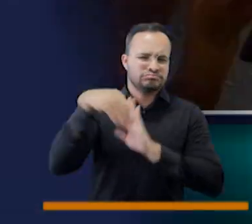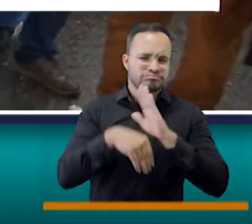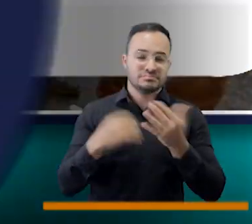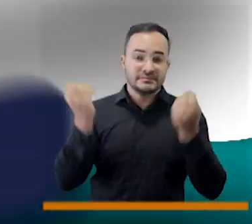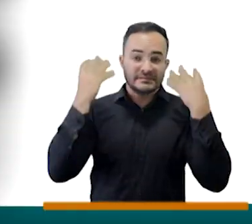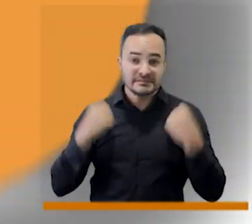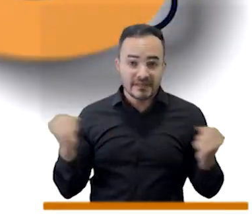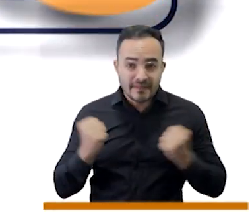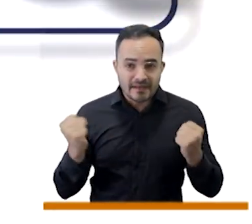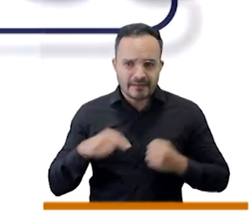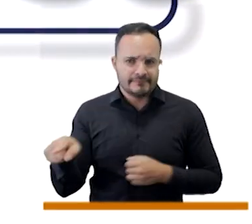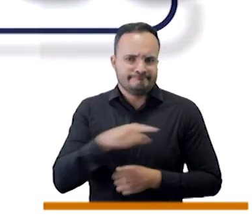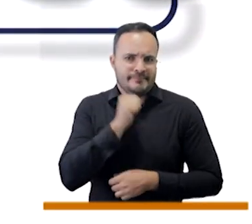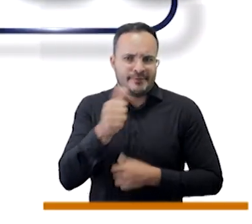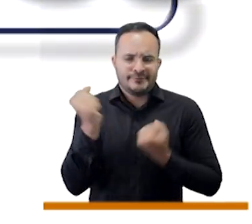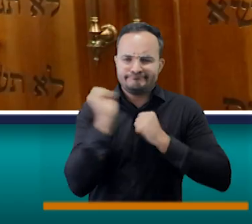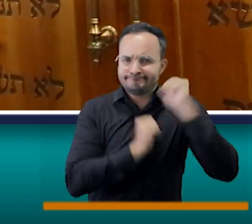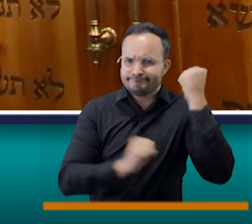alta tensión.